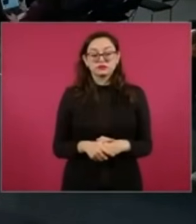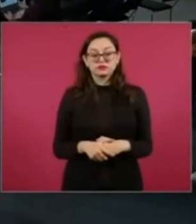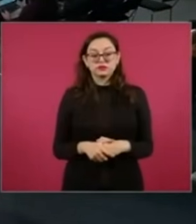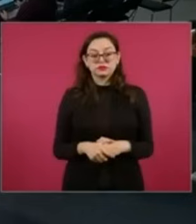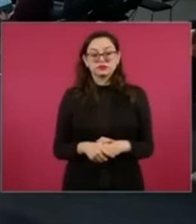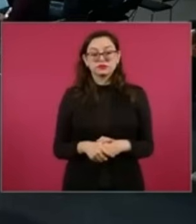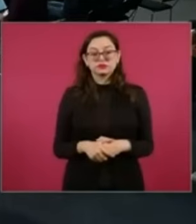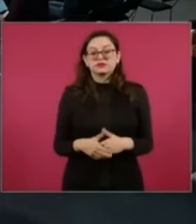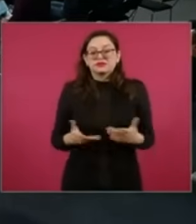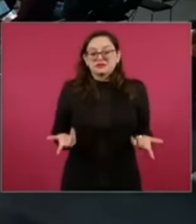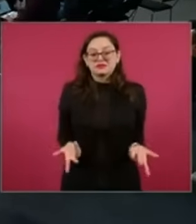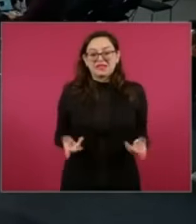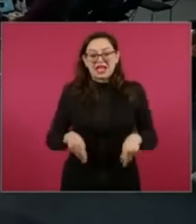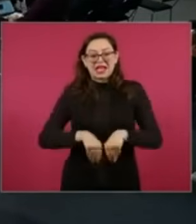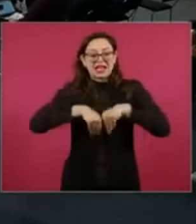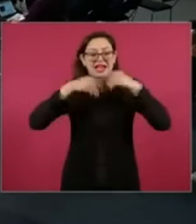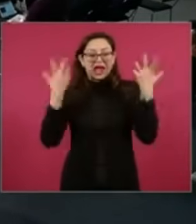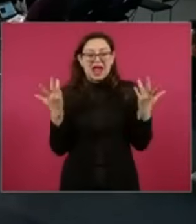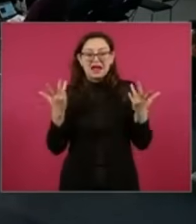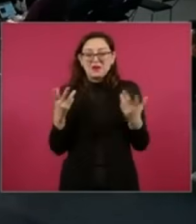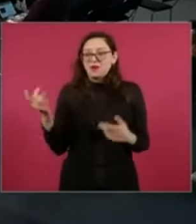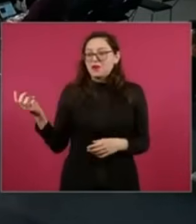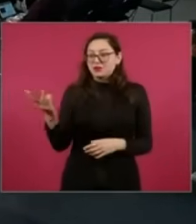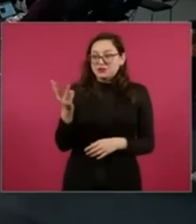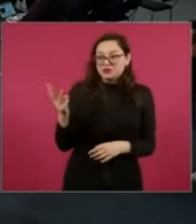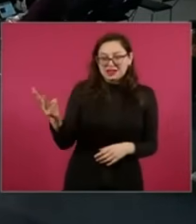siempre escucharon desde niño